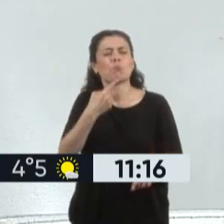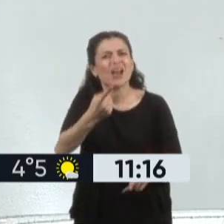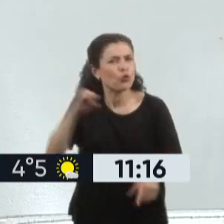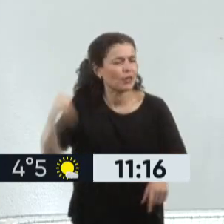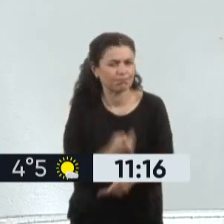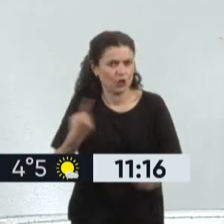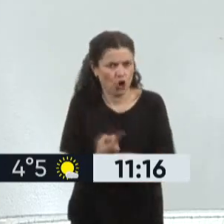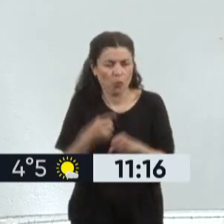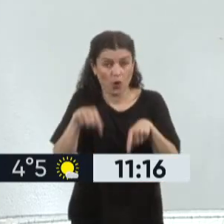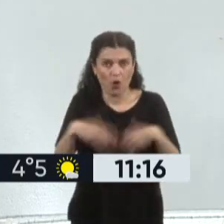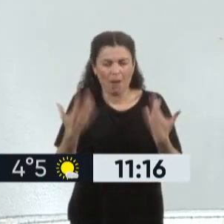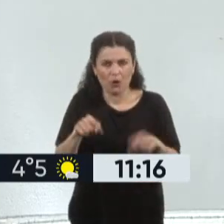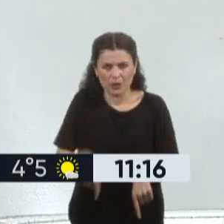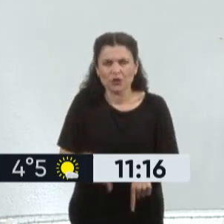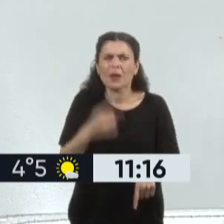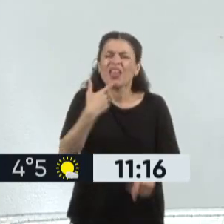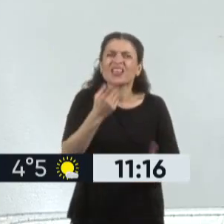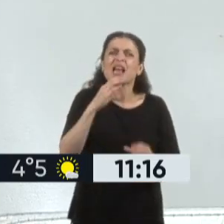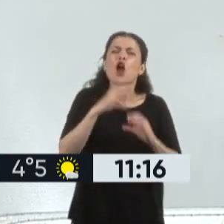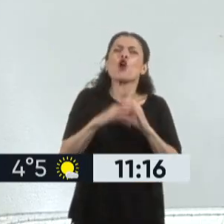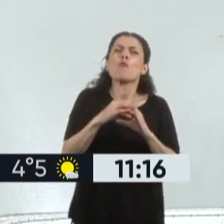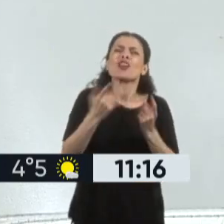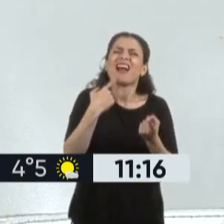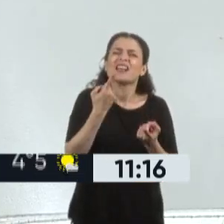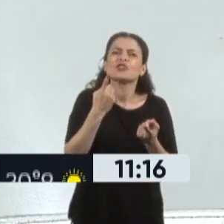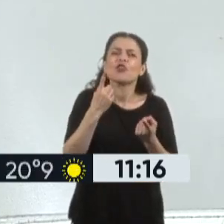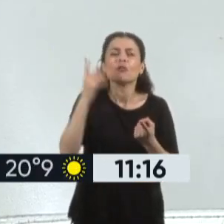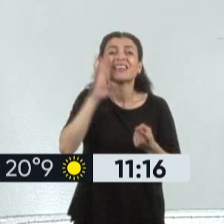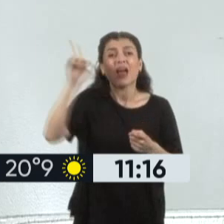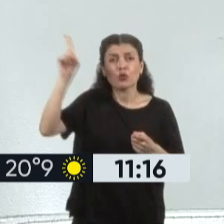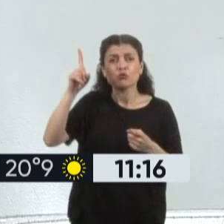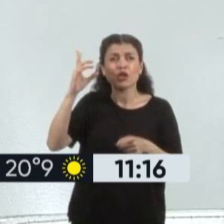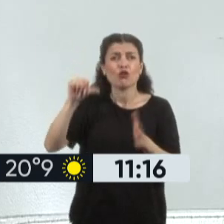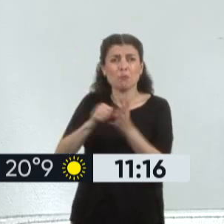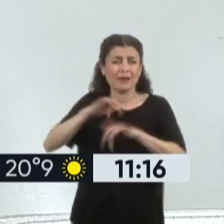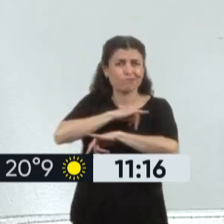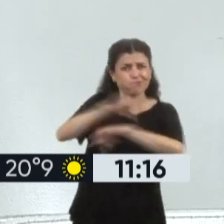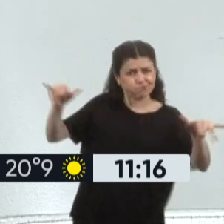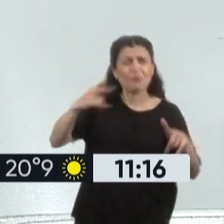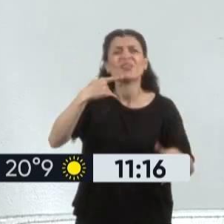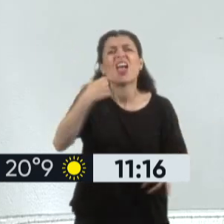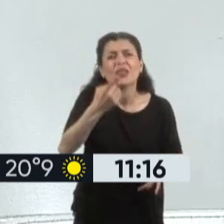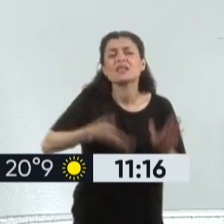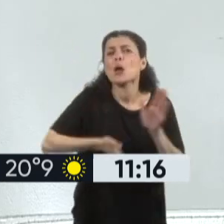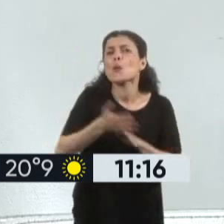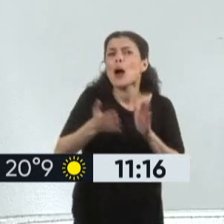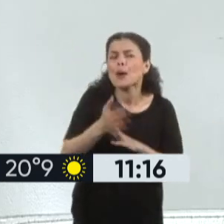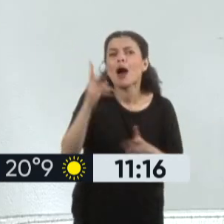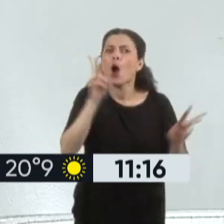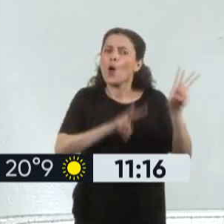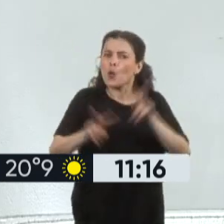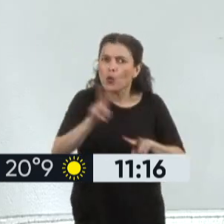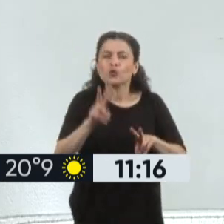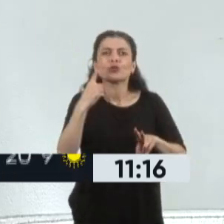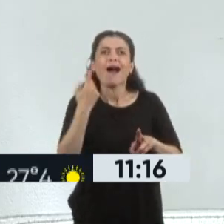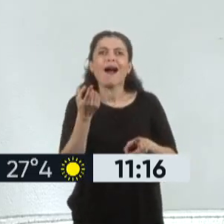Efectivamente hay una comunicación del Departamento del Estado de Estados Unidos que habla de un posible plan de desestabilizar al gobierno de